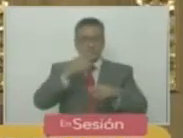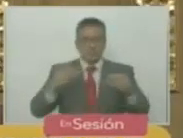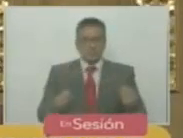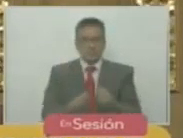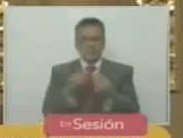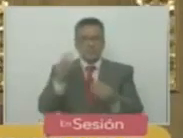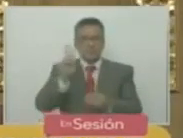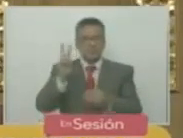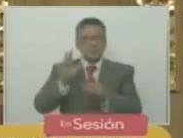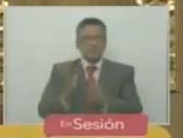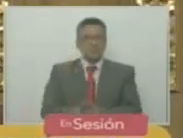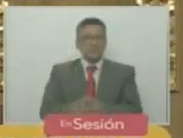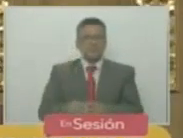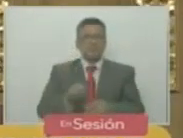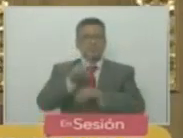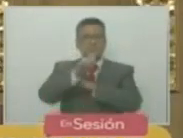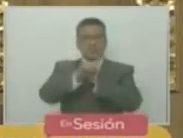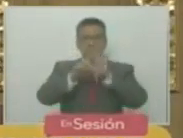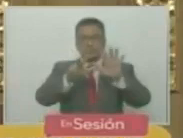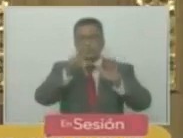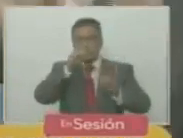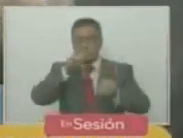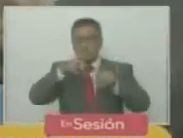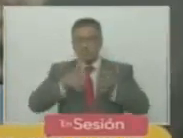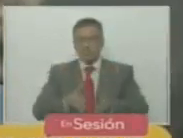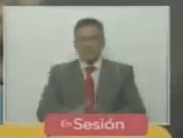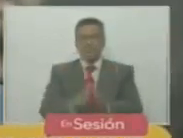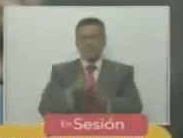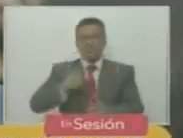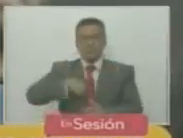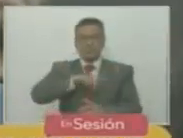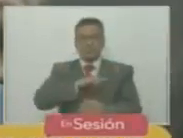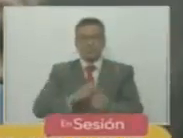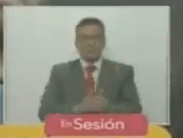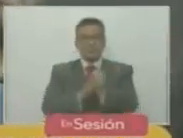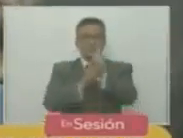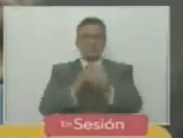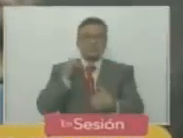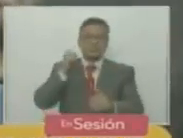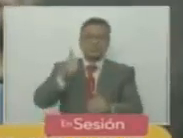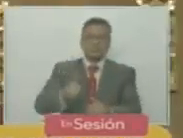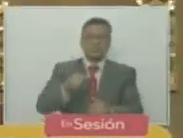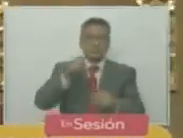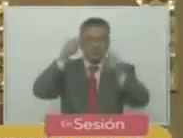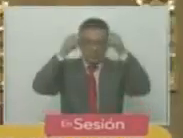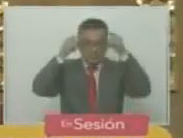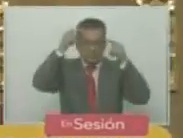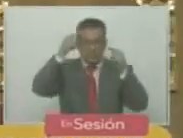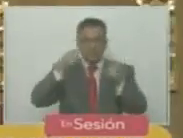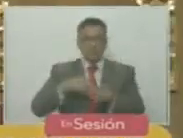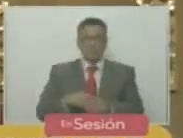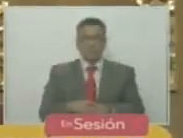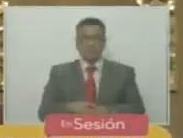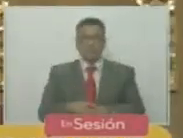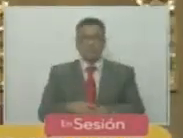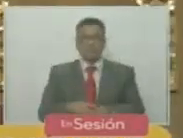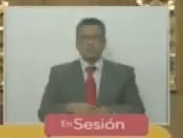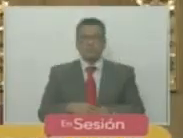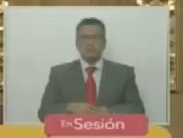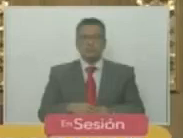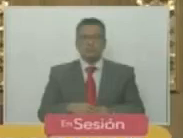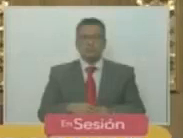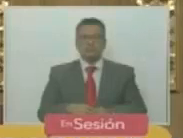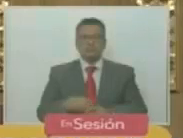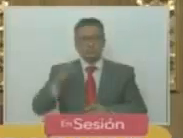Venezuela los 68 años del nacimiento de nuestro comandante eterno, Hugo Rafael Chávez Frías,